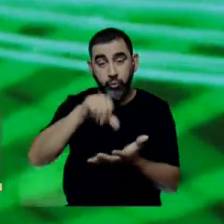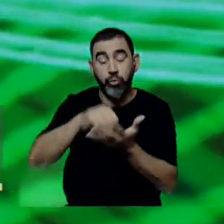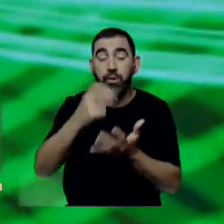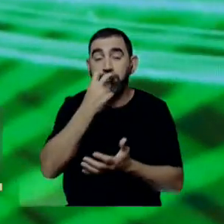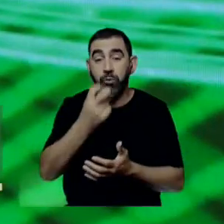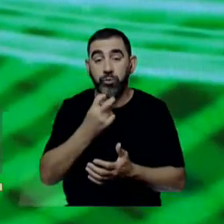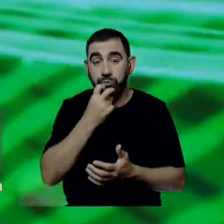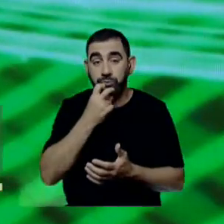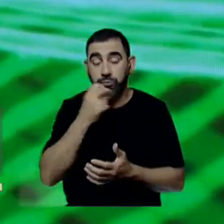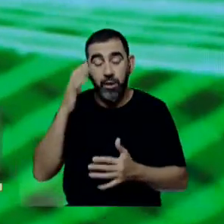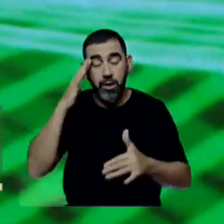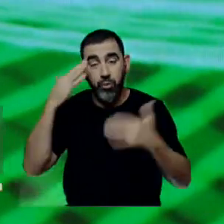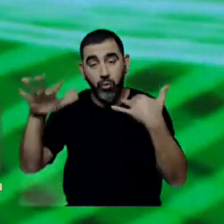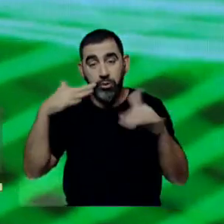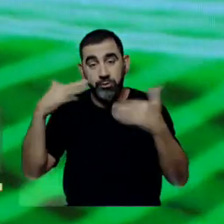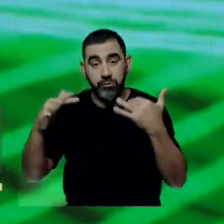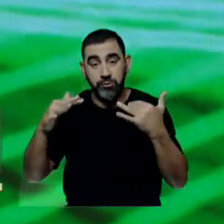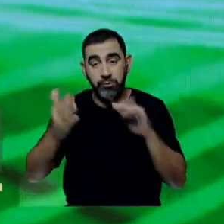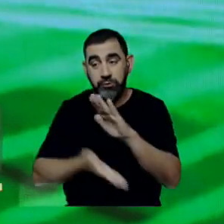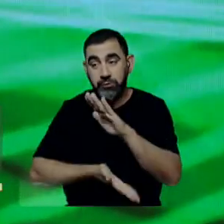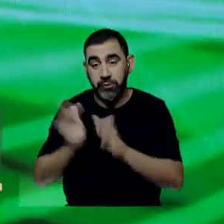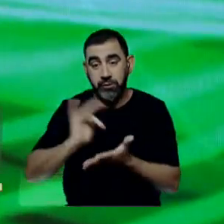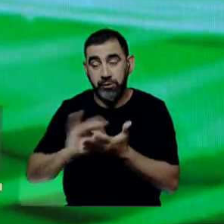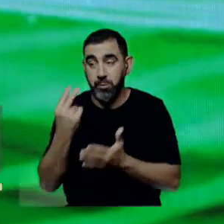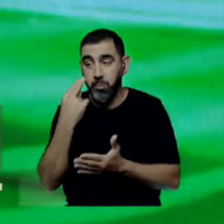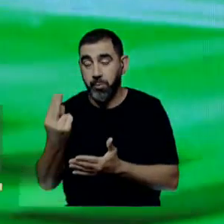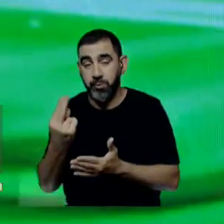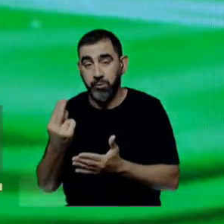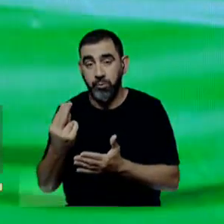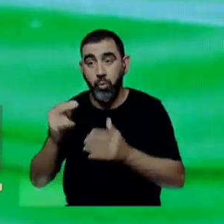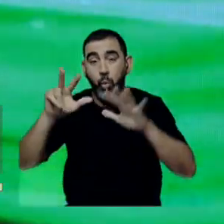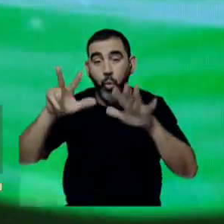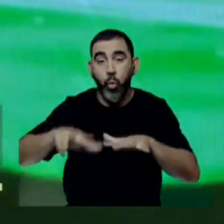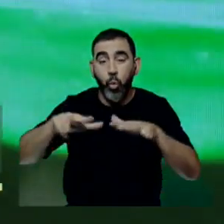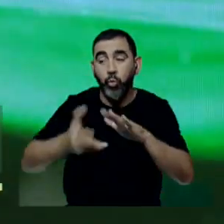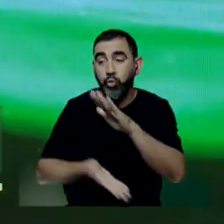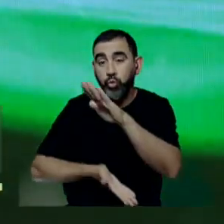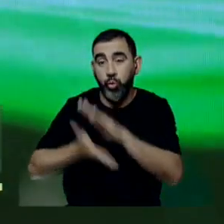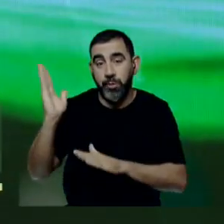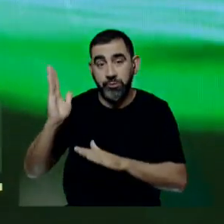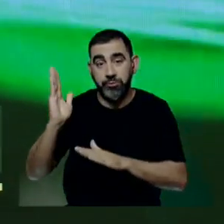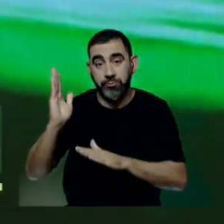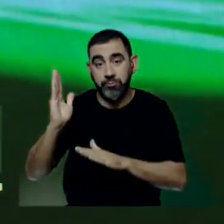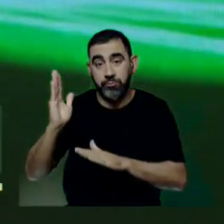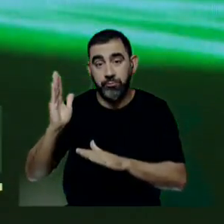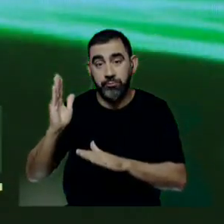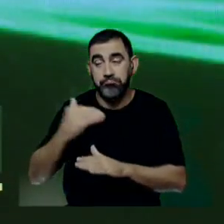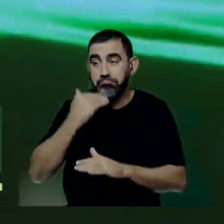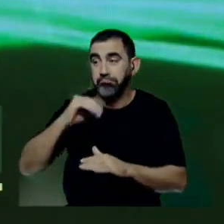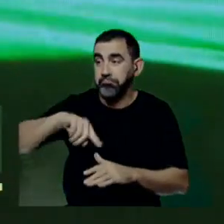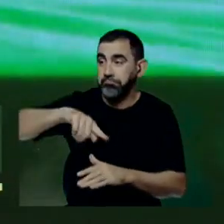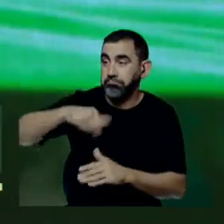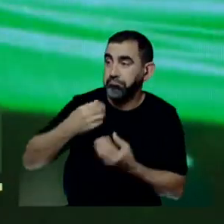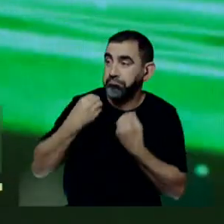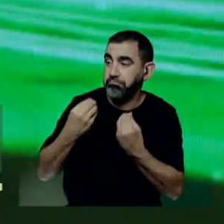José, donde un adolescente había tenido una salida no acordada y estuvo durante 8 meses. Realmente no se sabía